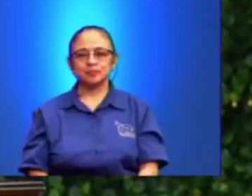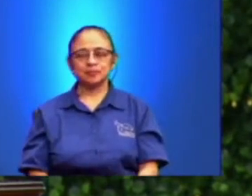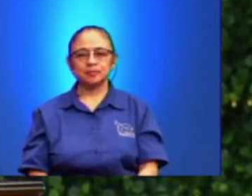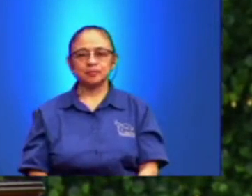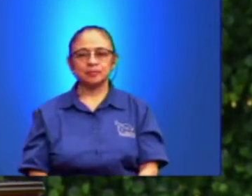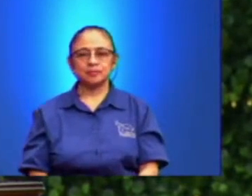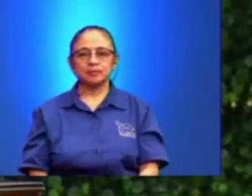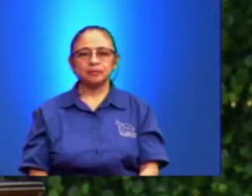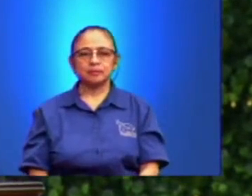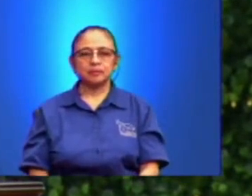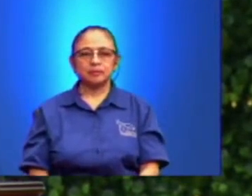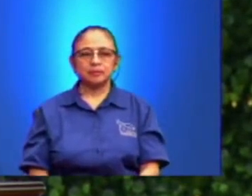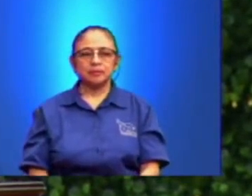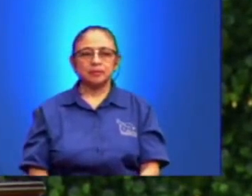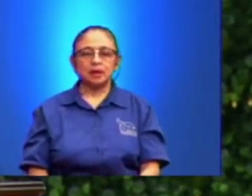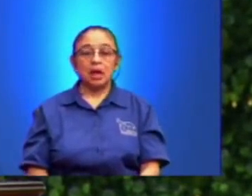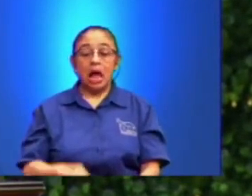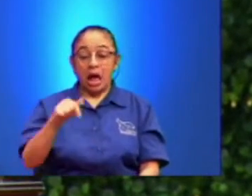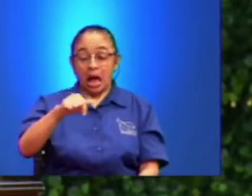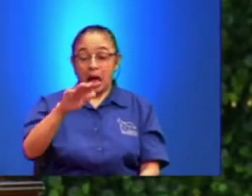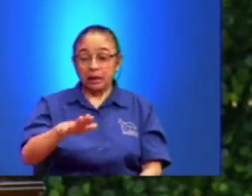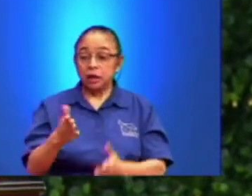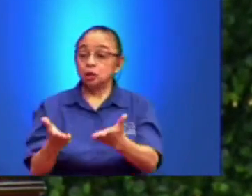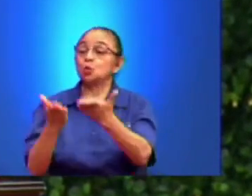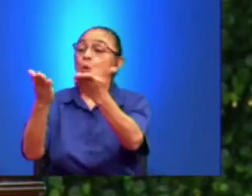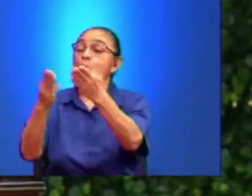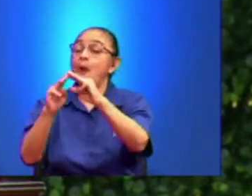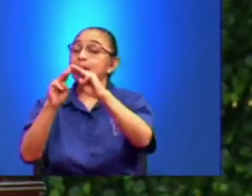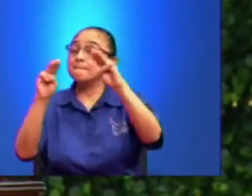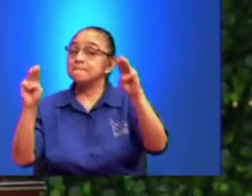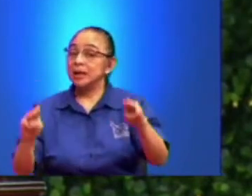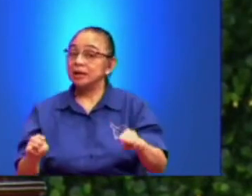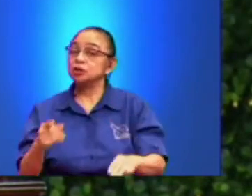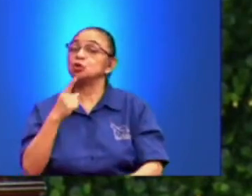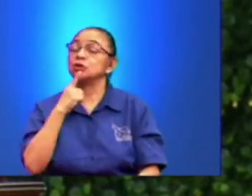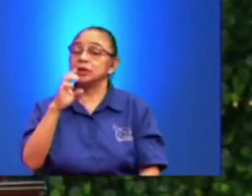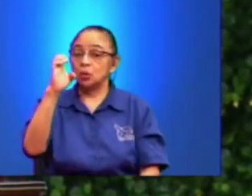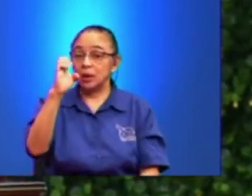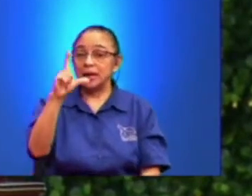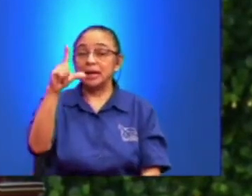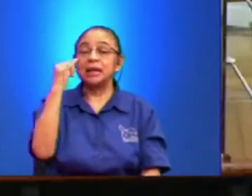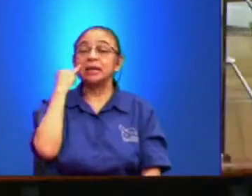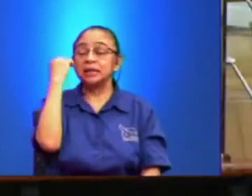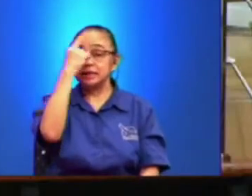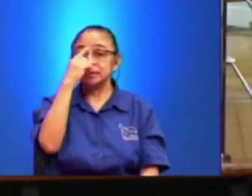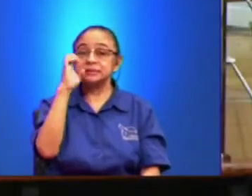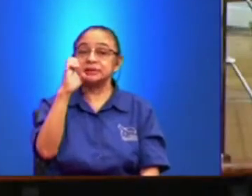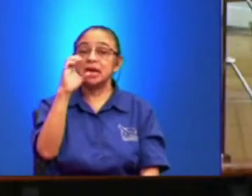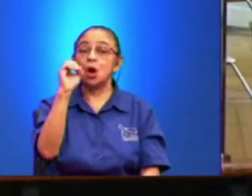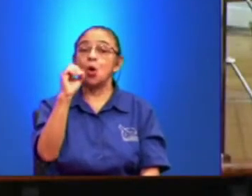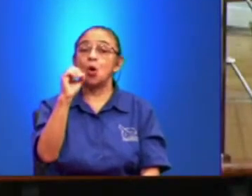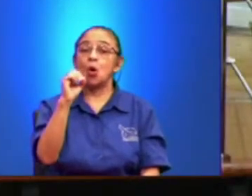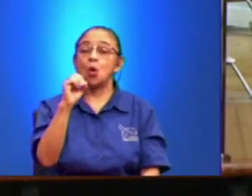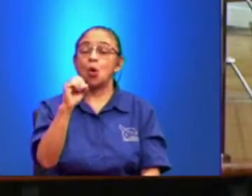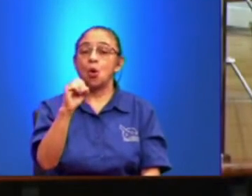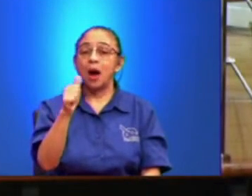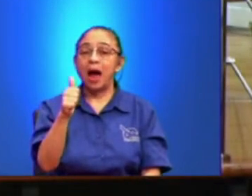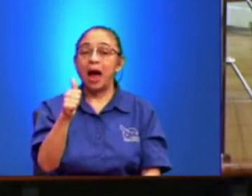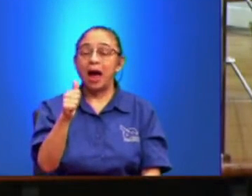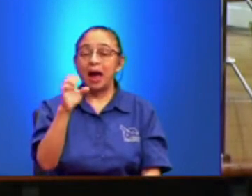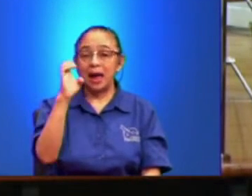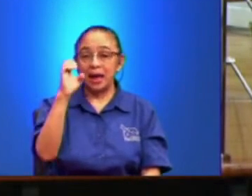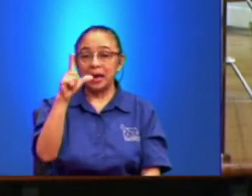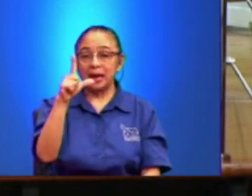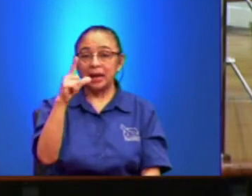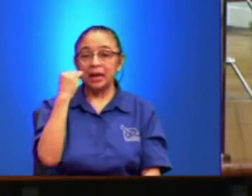aquí está tu manto aquí está tu manto le dijo eliseo a elías y gracias le dio el